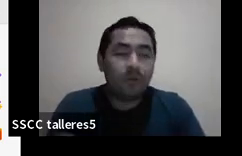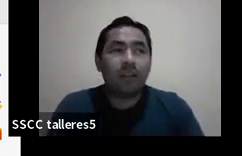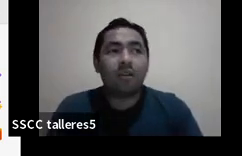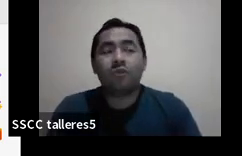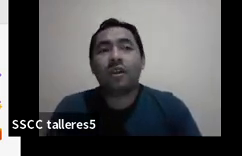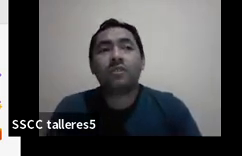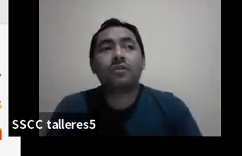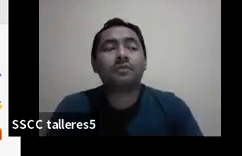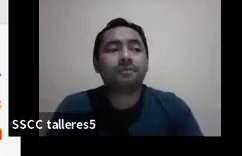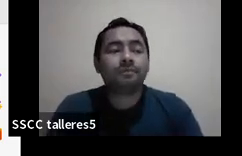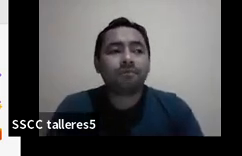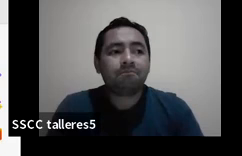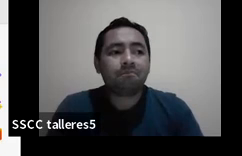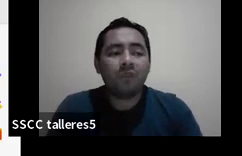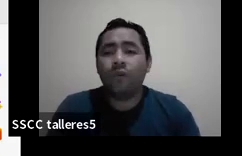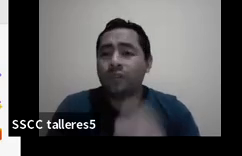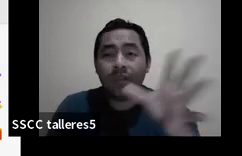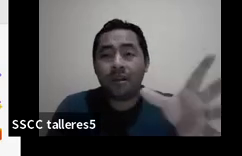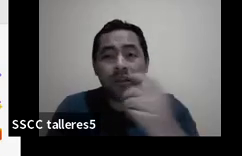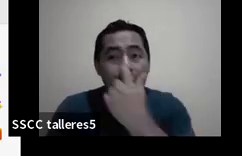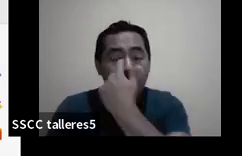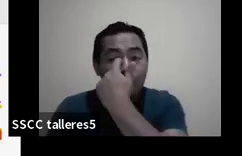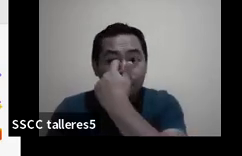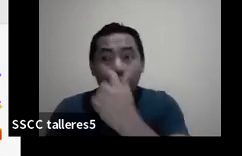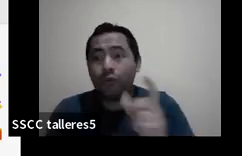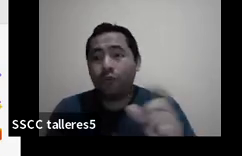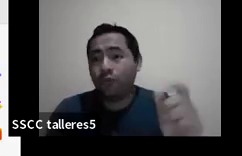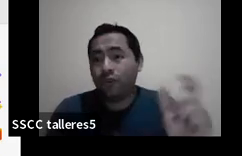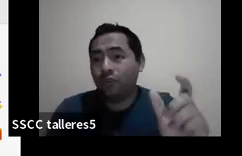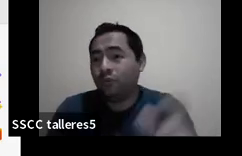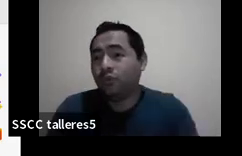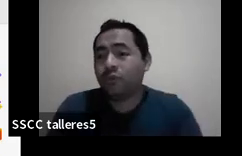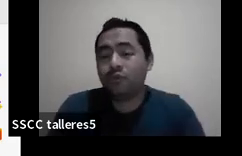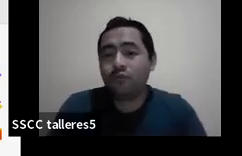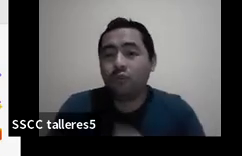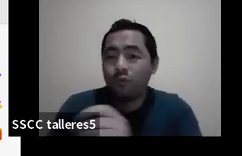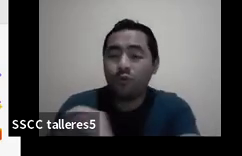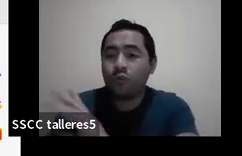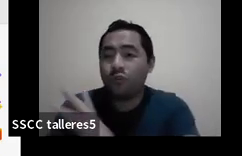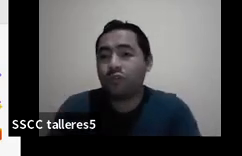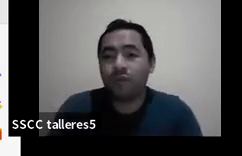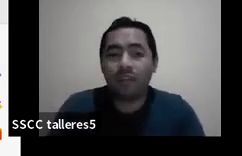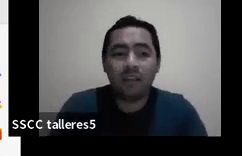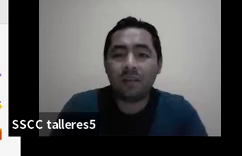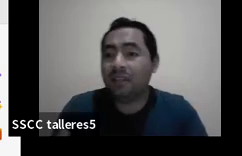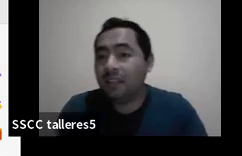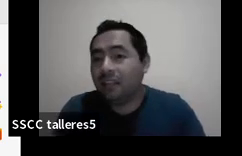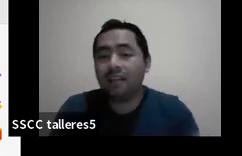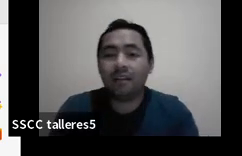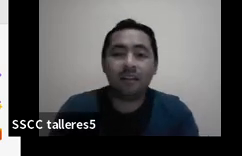emprender quizás por ahí algunos casos, o estudiar algo más corto, un instituto, unos cursos